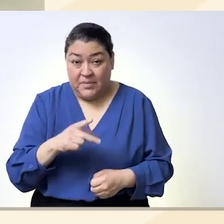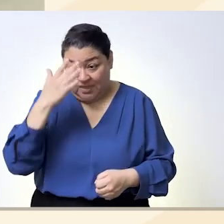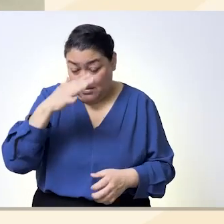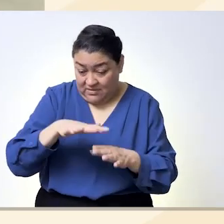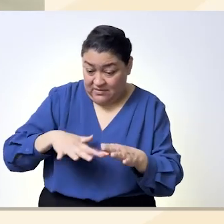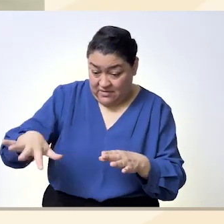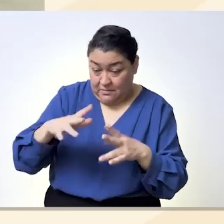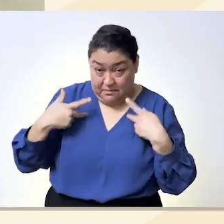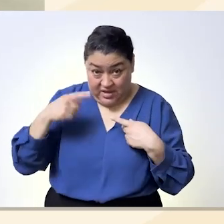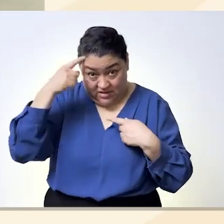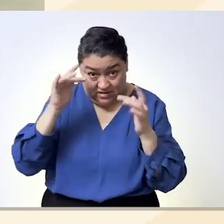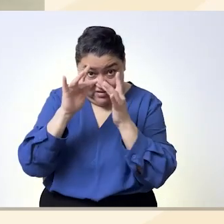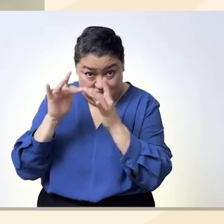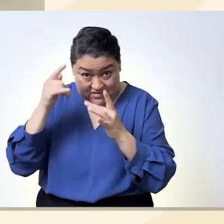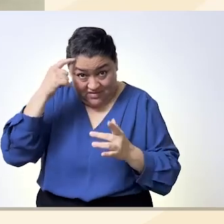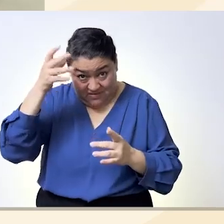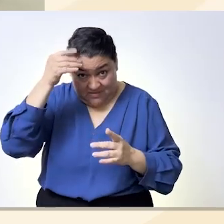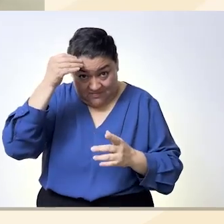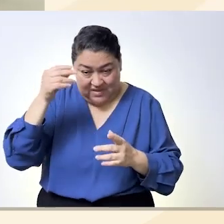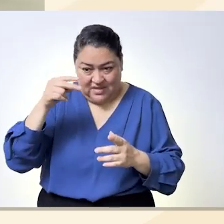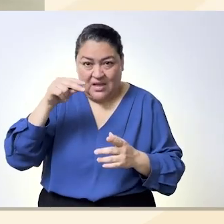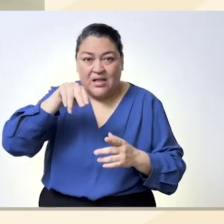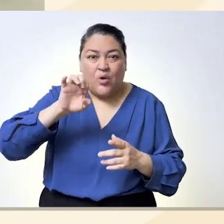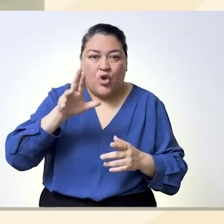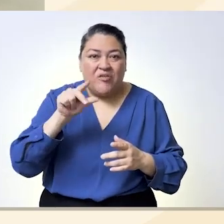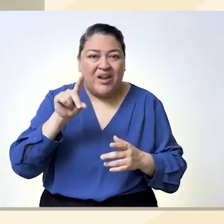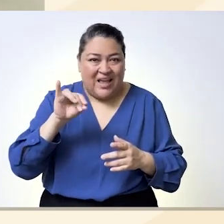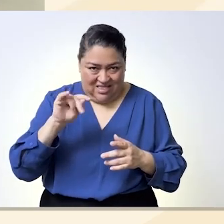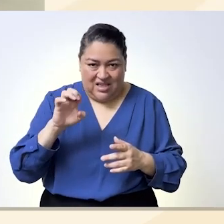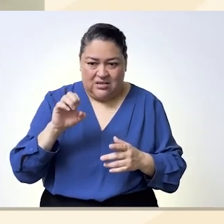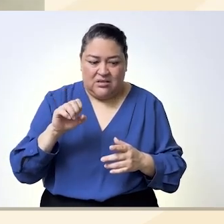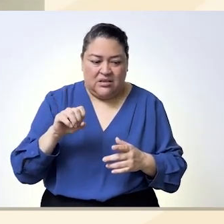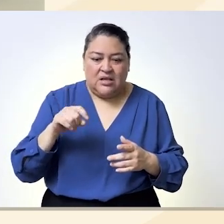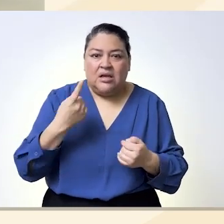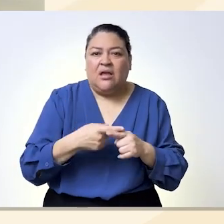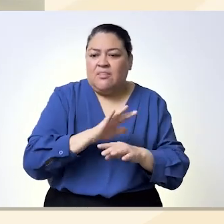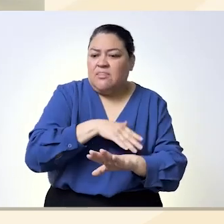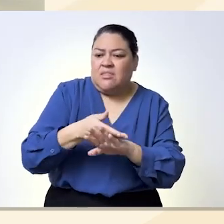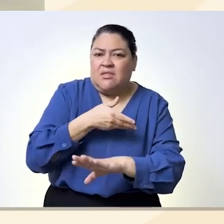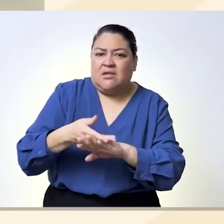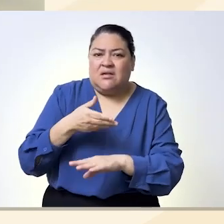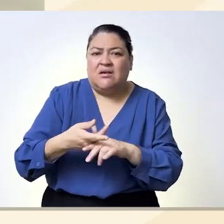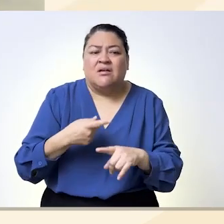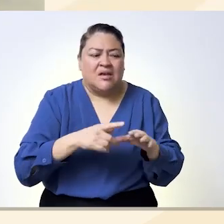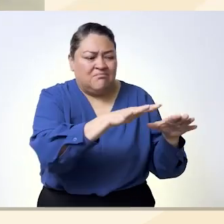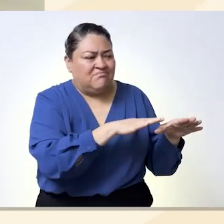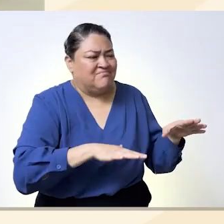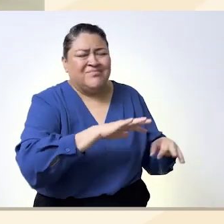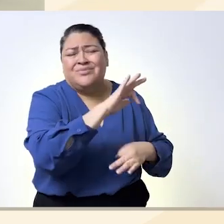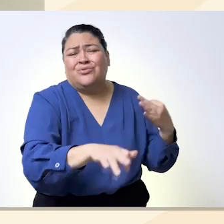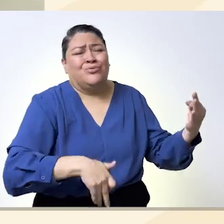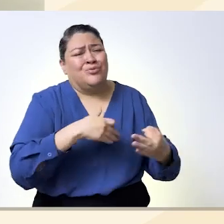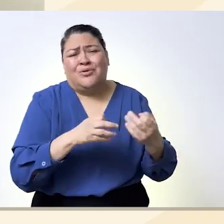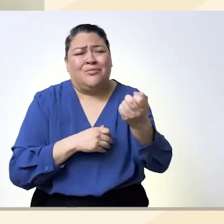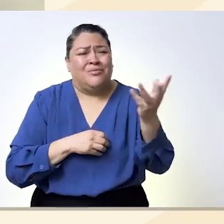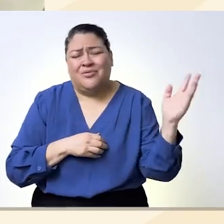grandes sistemas como que sostienen la vida en este país, pero creo que también en todos los demás, están en contra de personas neurodivergentes,